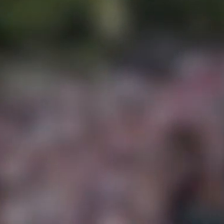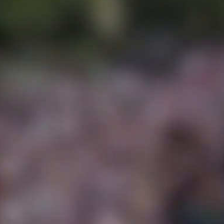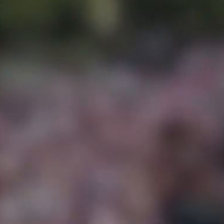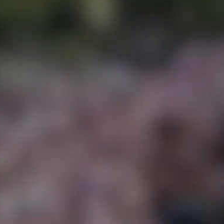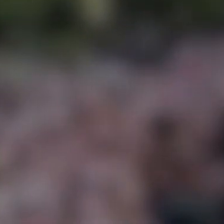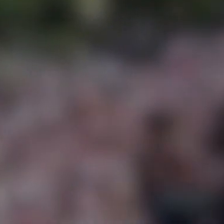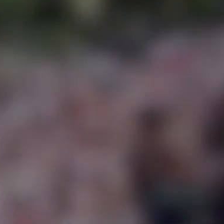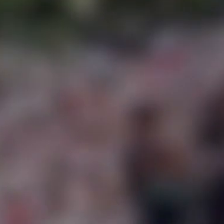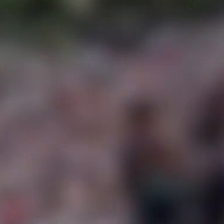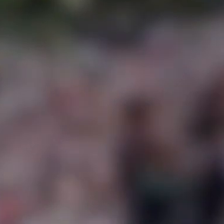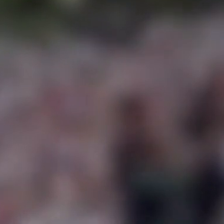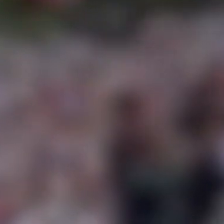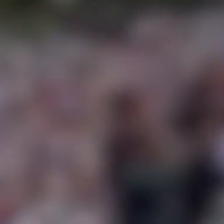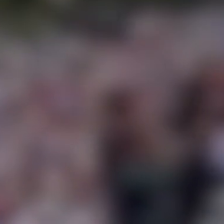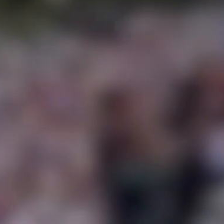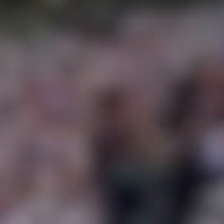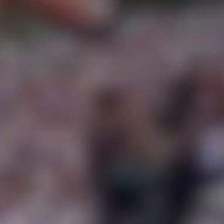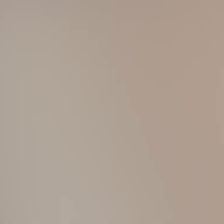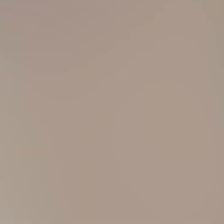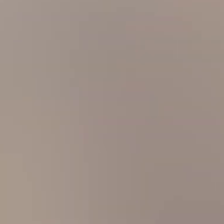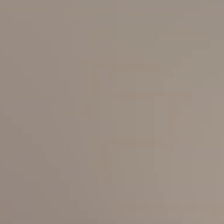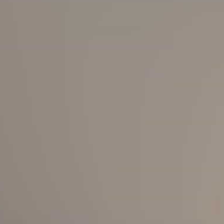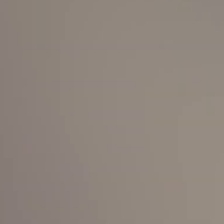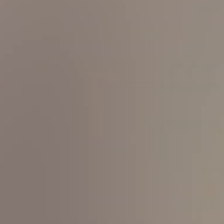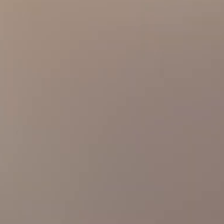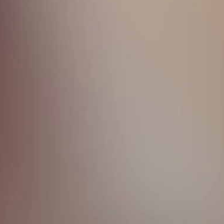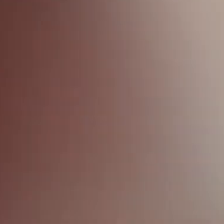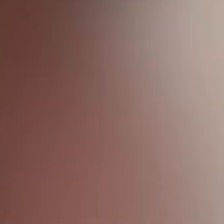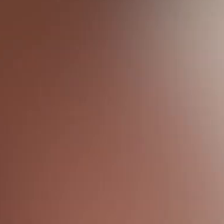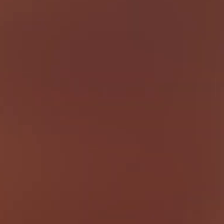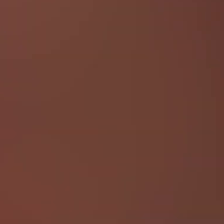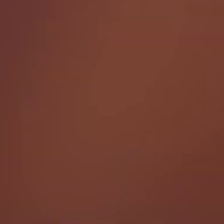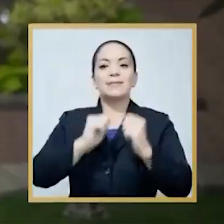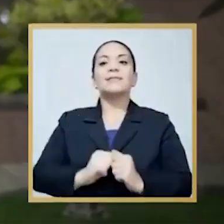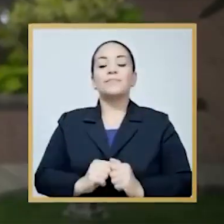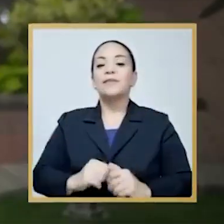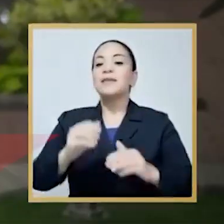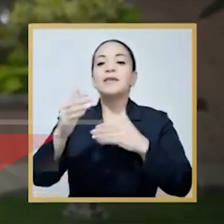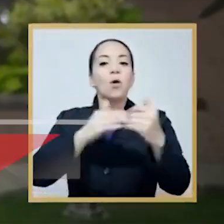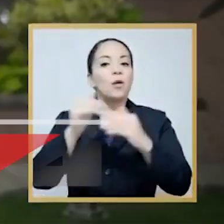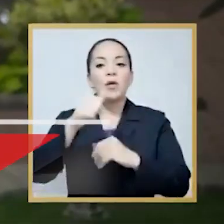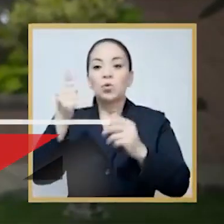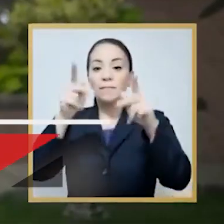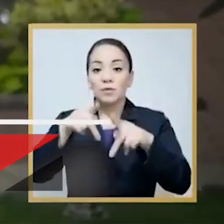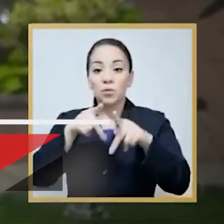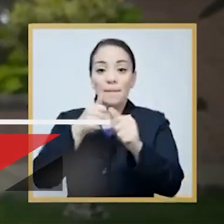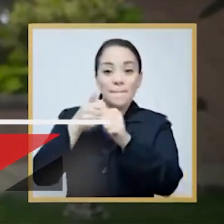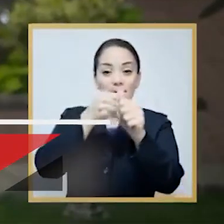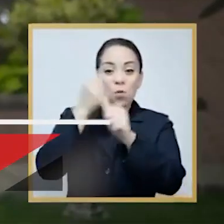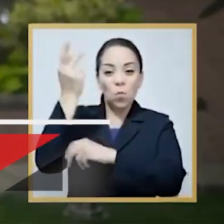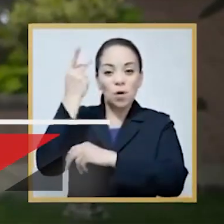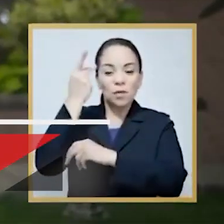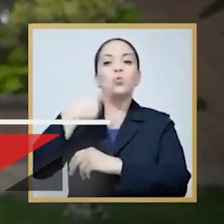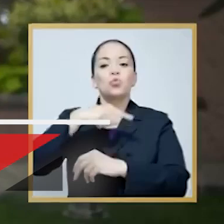líder opositora venezolana María Corina Machado y a Edmundo González. Y a todo otro perseguido políticamente en